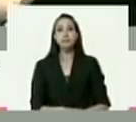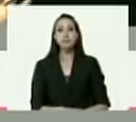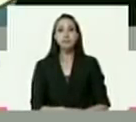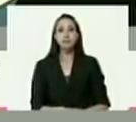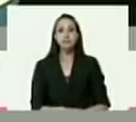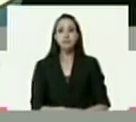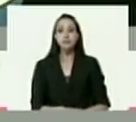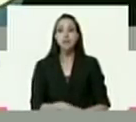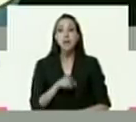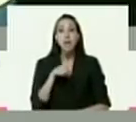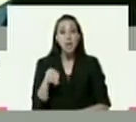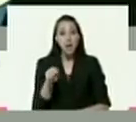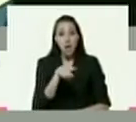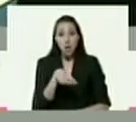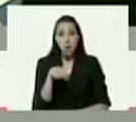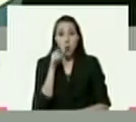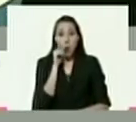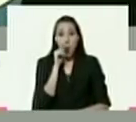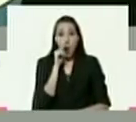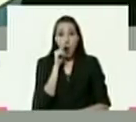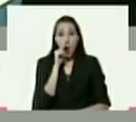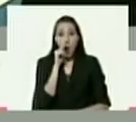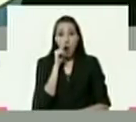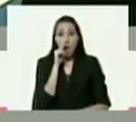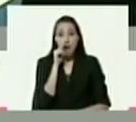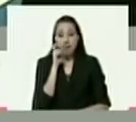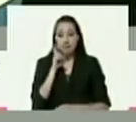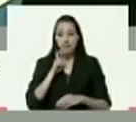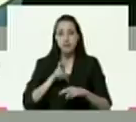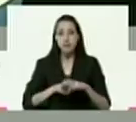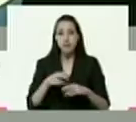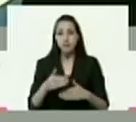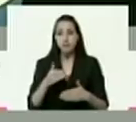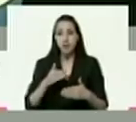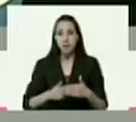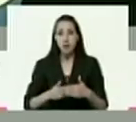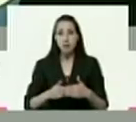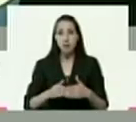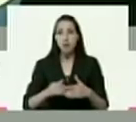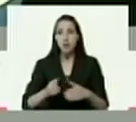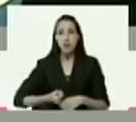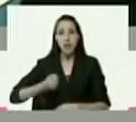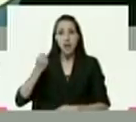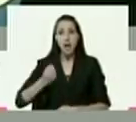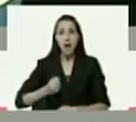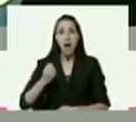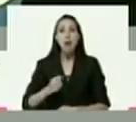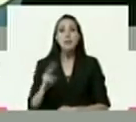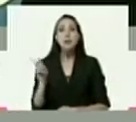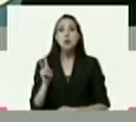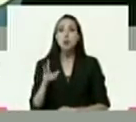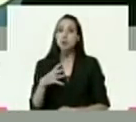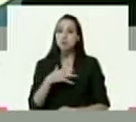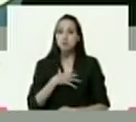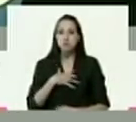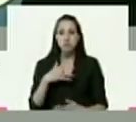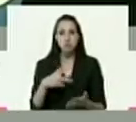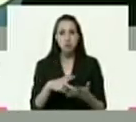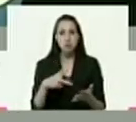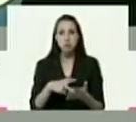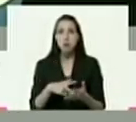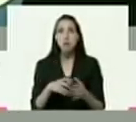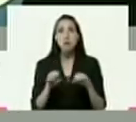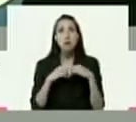esos señores que están allí y que se sientan detrás del cartel de Venezuela no tienen ninguna facultad legal para estar en la Organización de los